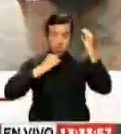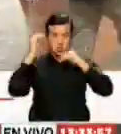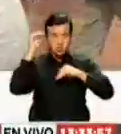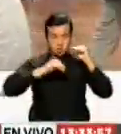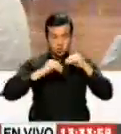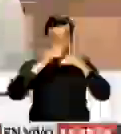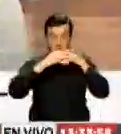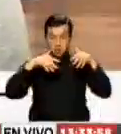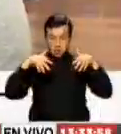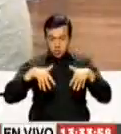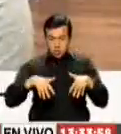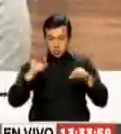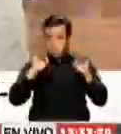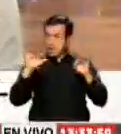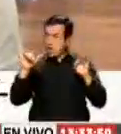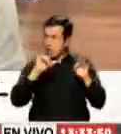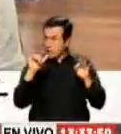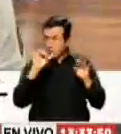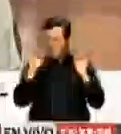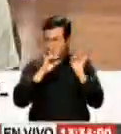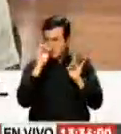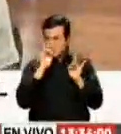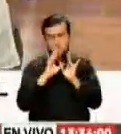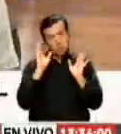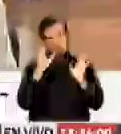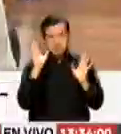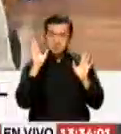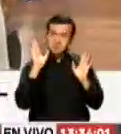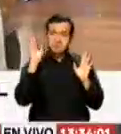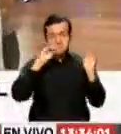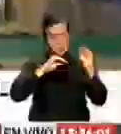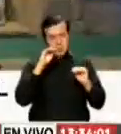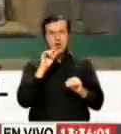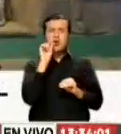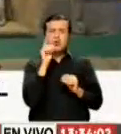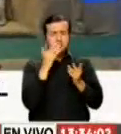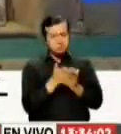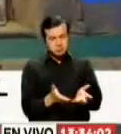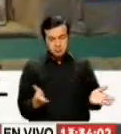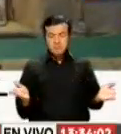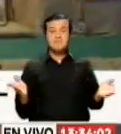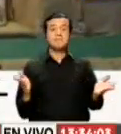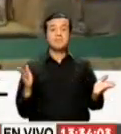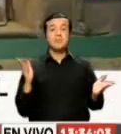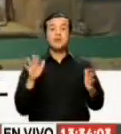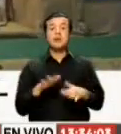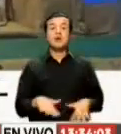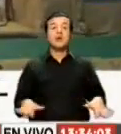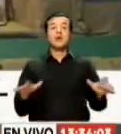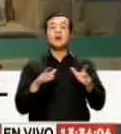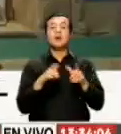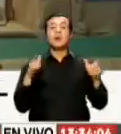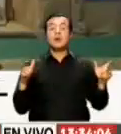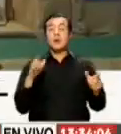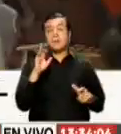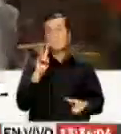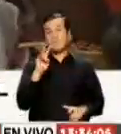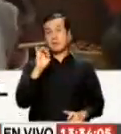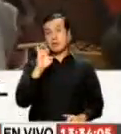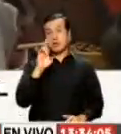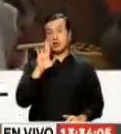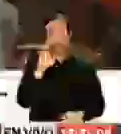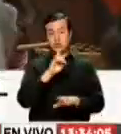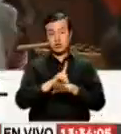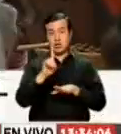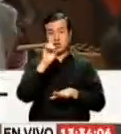y más o menos vemos parecido, no a la perfección, no, pero cosas chiquitas. La obra central fue construida por el fray Víctor Pupiales, director